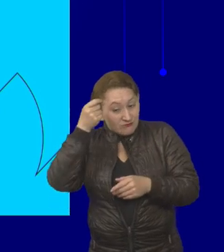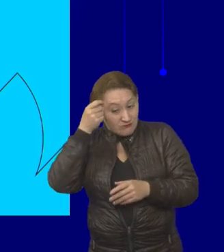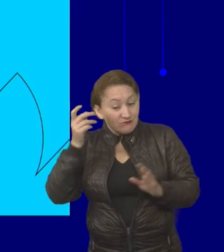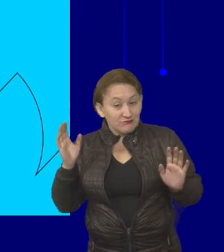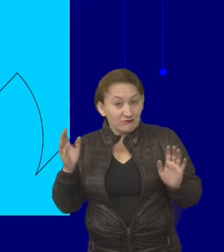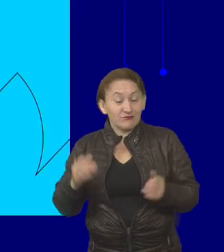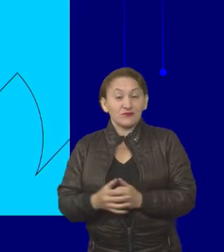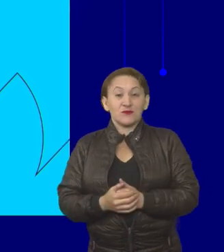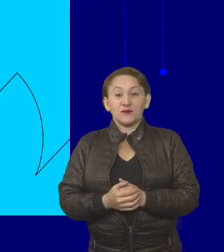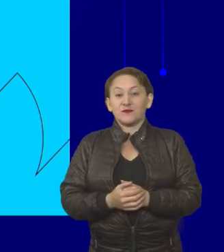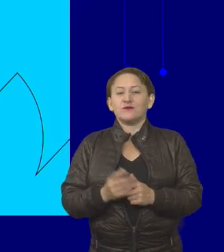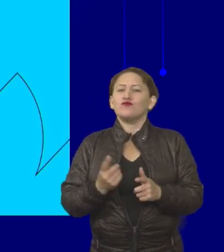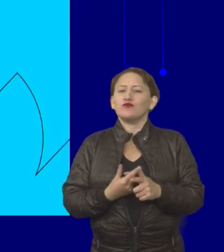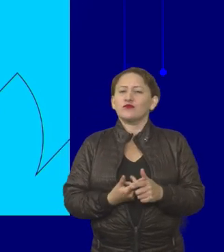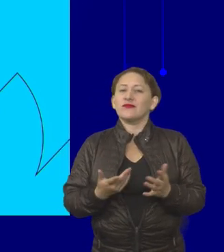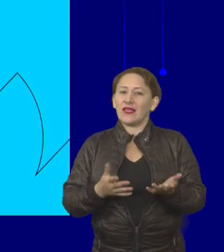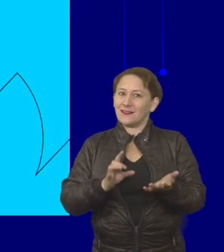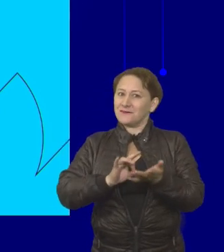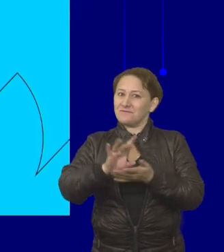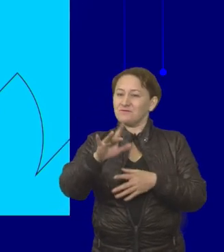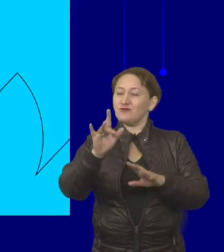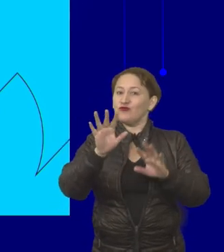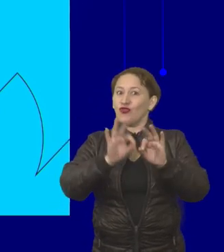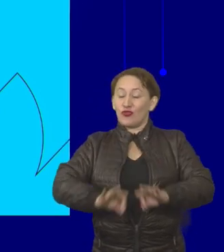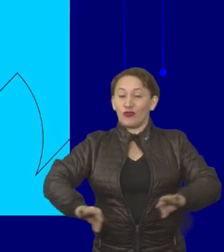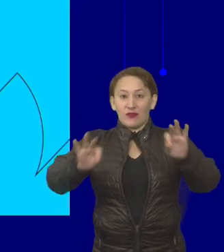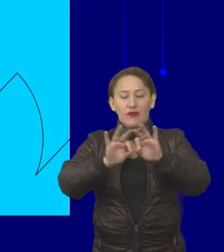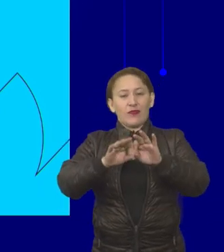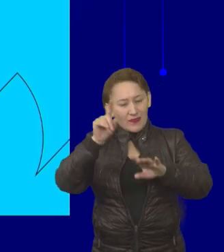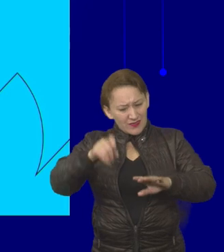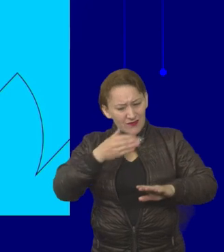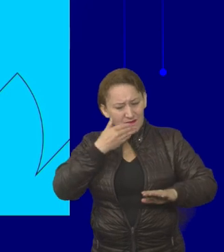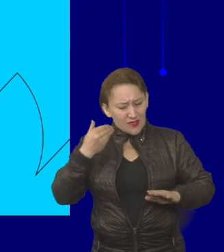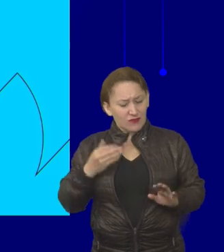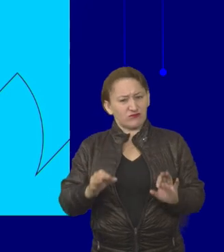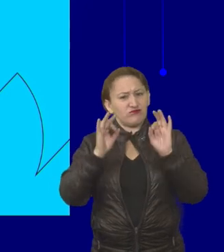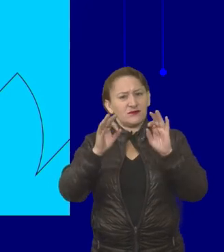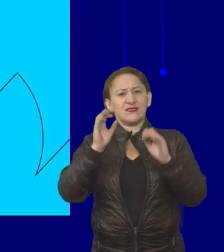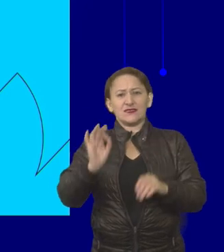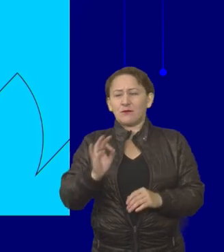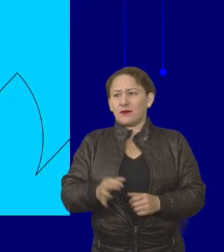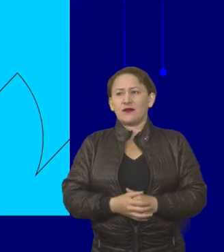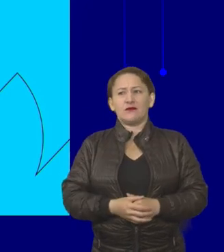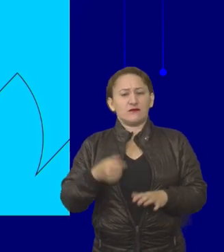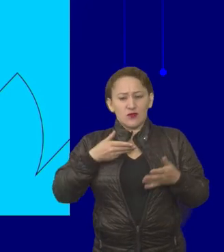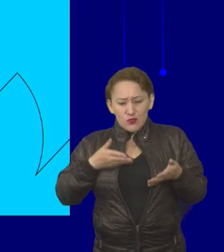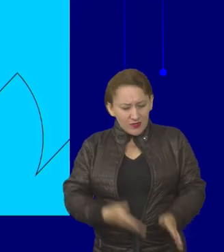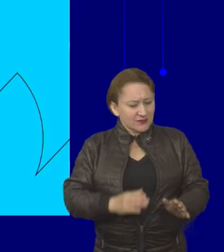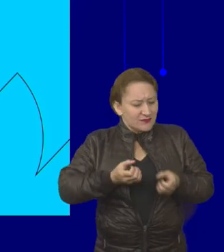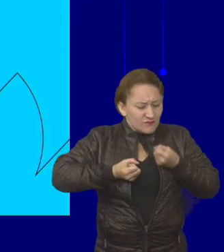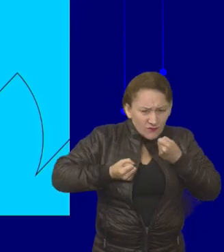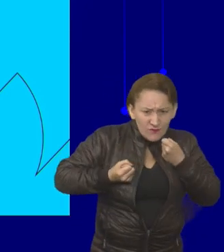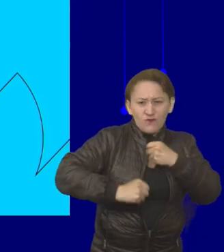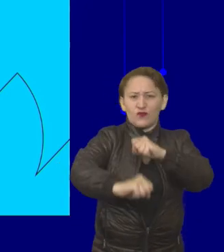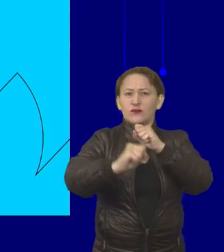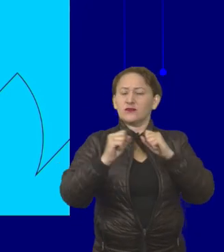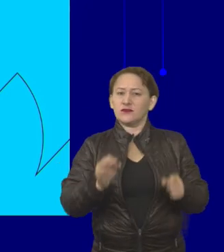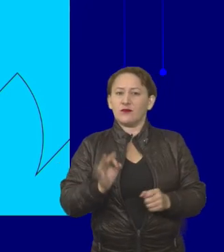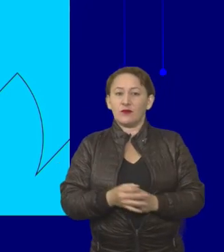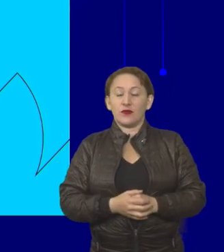cabeza. Entonces, ese es otro mensaje muy importante. Hay que ser el mejor siempre, desde que uno nace, esforzarse.